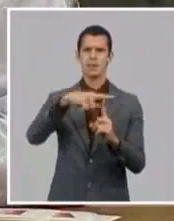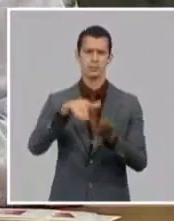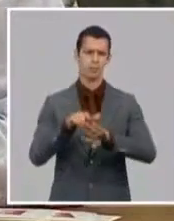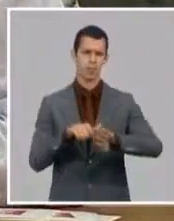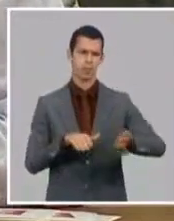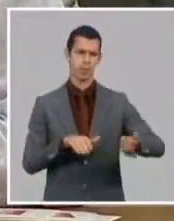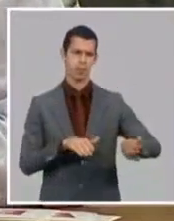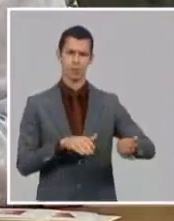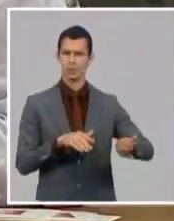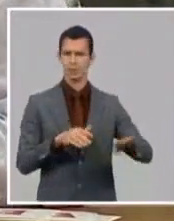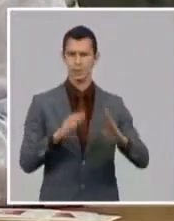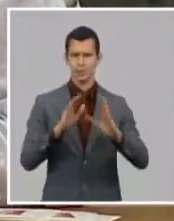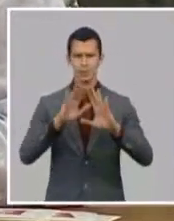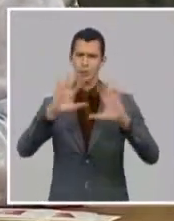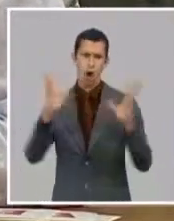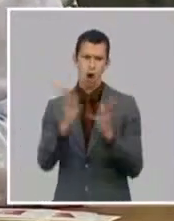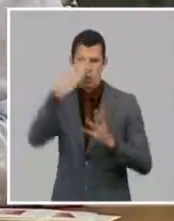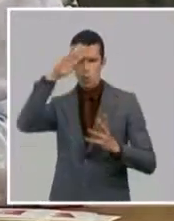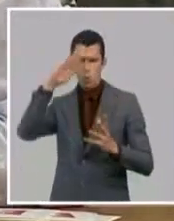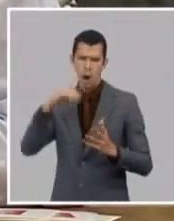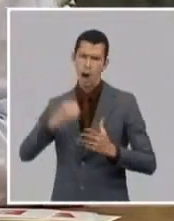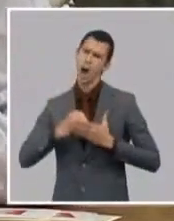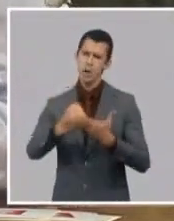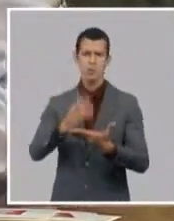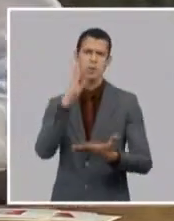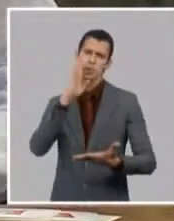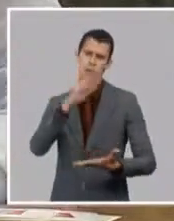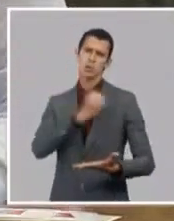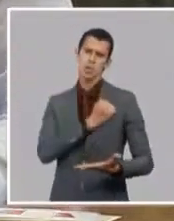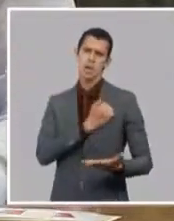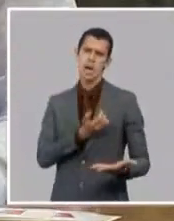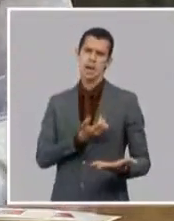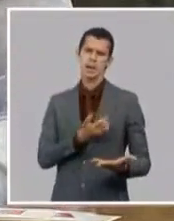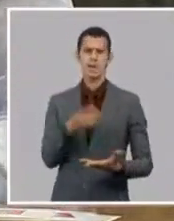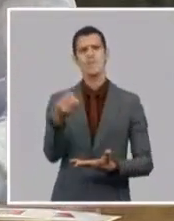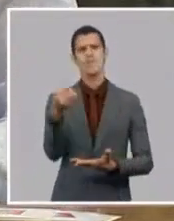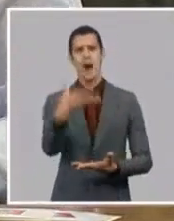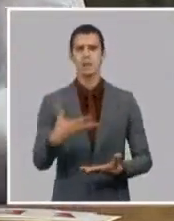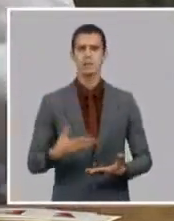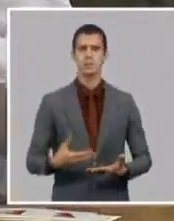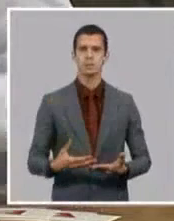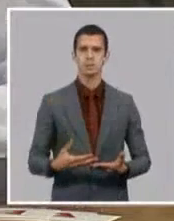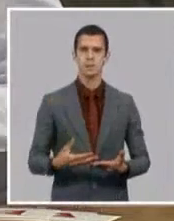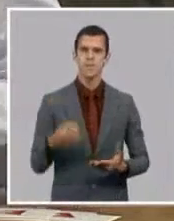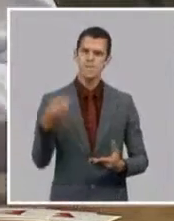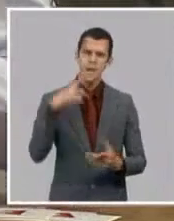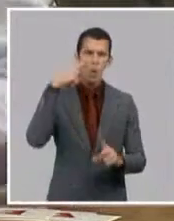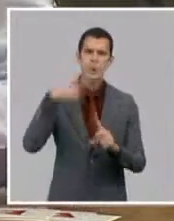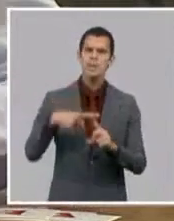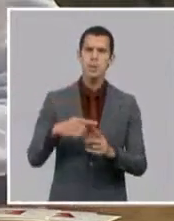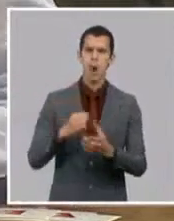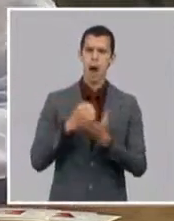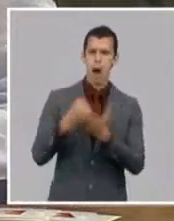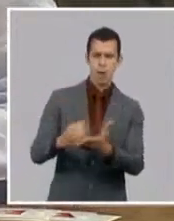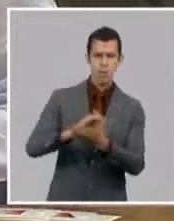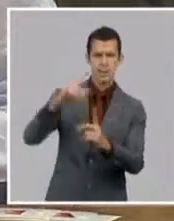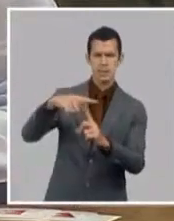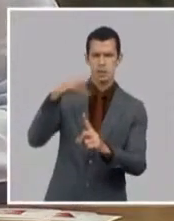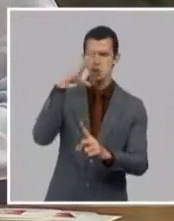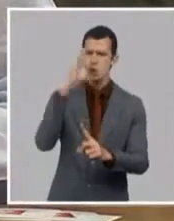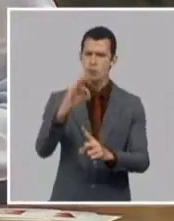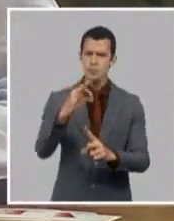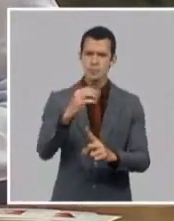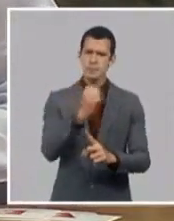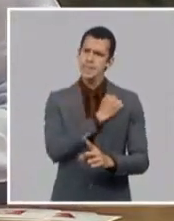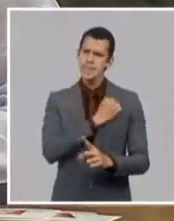La vida ha demostrado quiénes son los que se han ocupado de Matanzas. A Matanzas, inmediatamente entrando en pandemia, ¿qué se hizo?